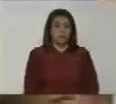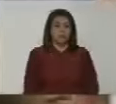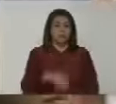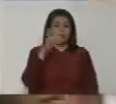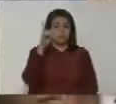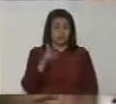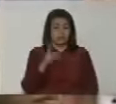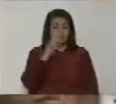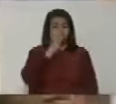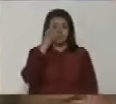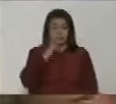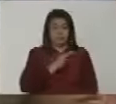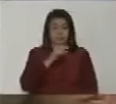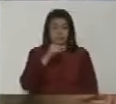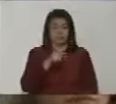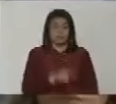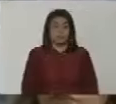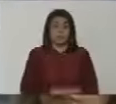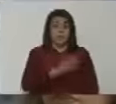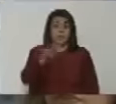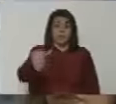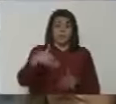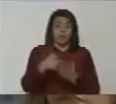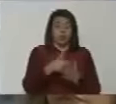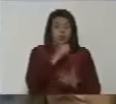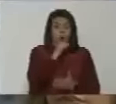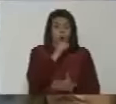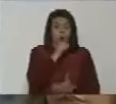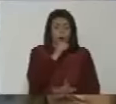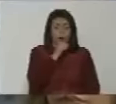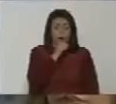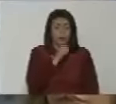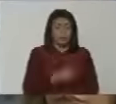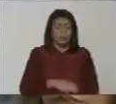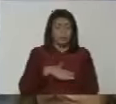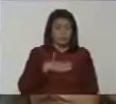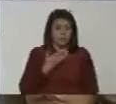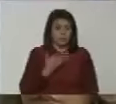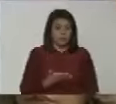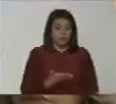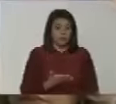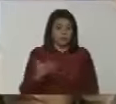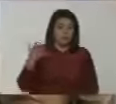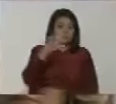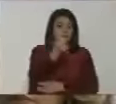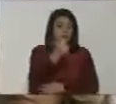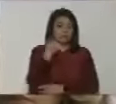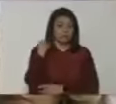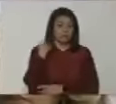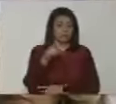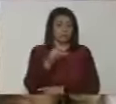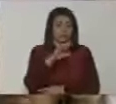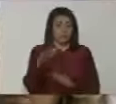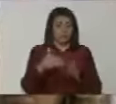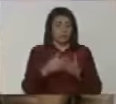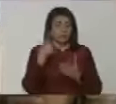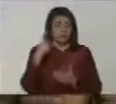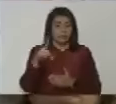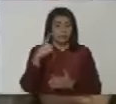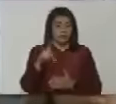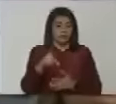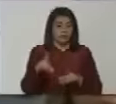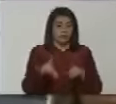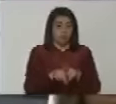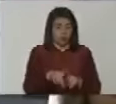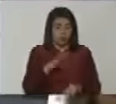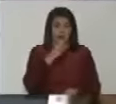debe asegurarse de que todos los ancianos y ancianas puedan alcanzar o tener todos los derechos